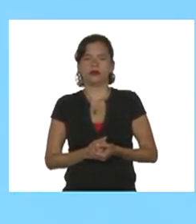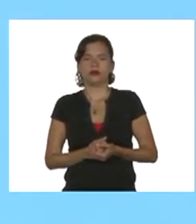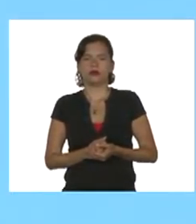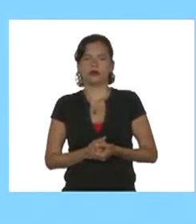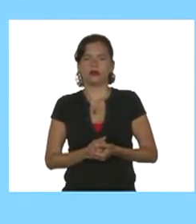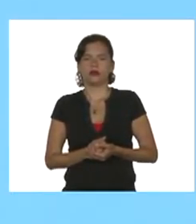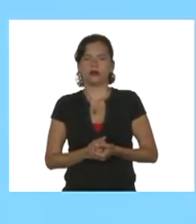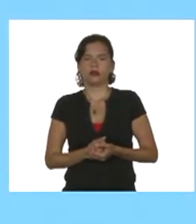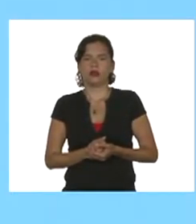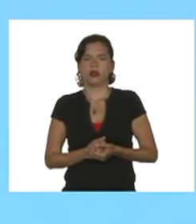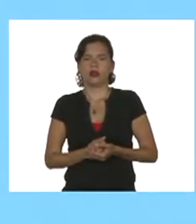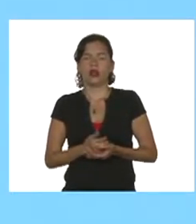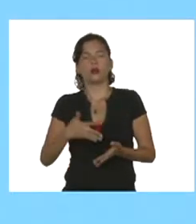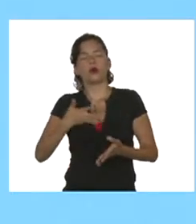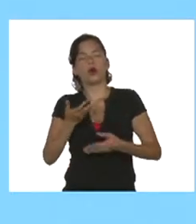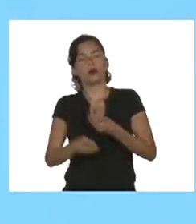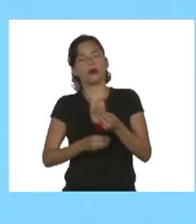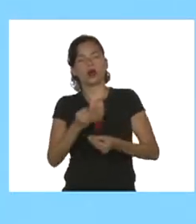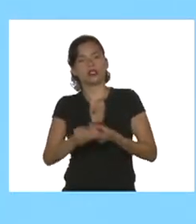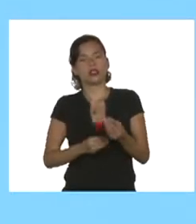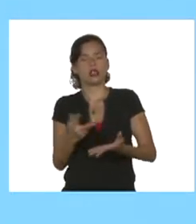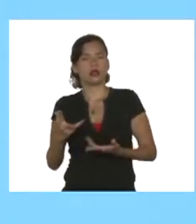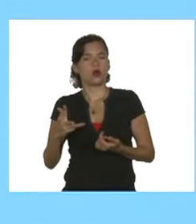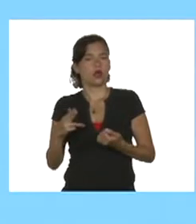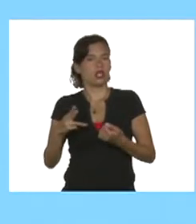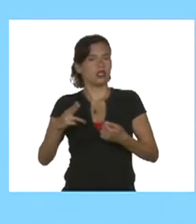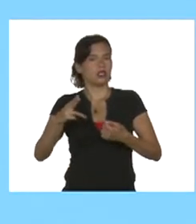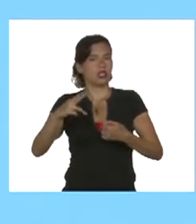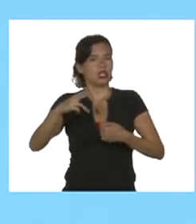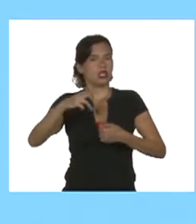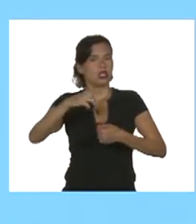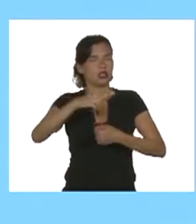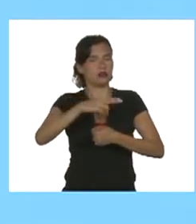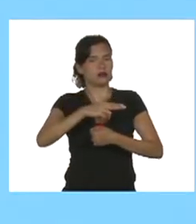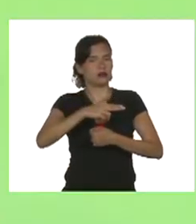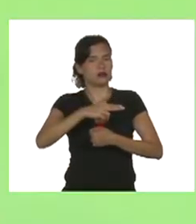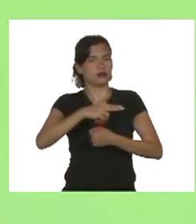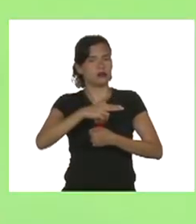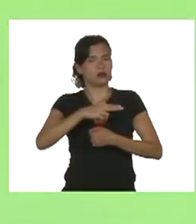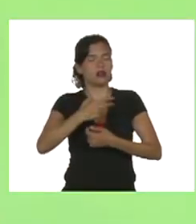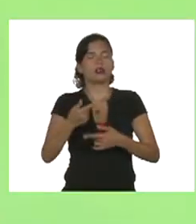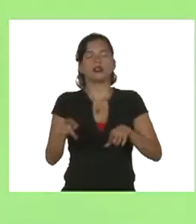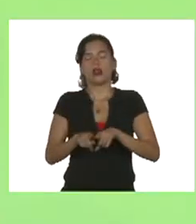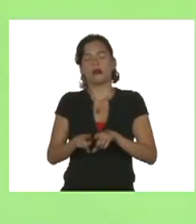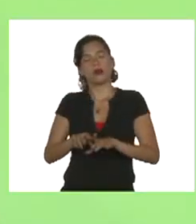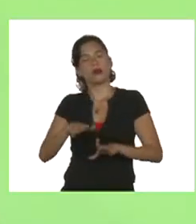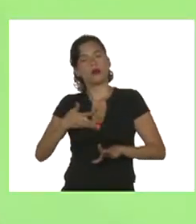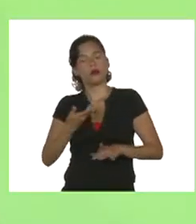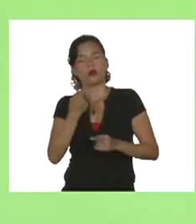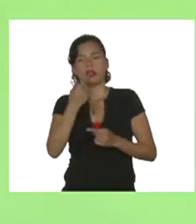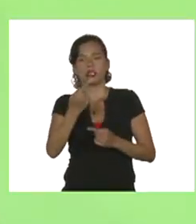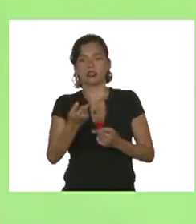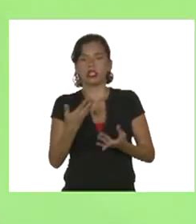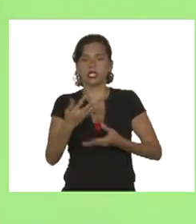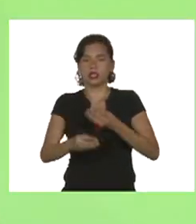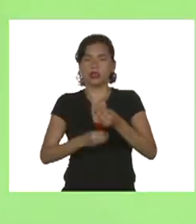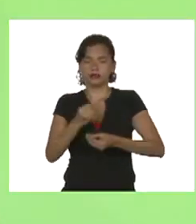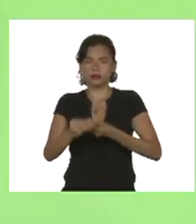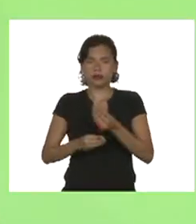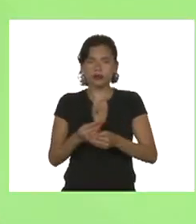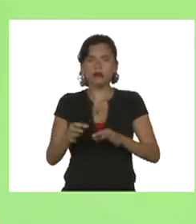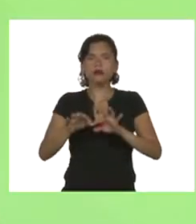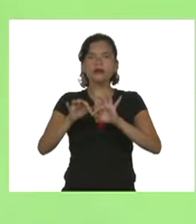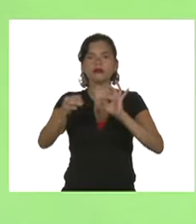Lo podemos hacer con la tijera. Y también podemos pedirle que lo elaboren a través